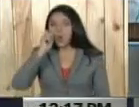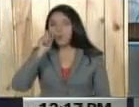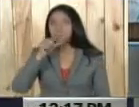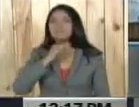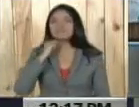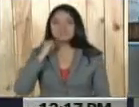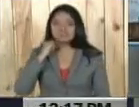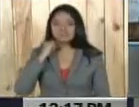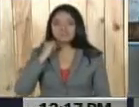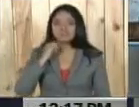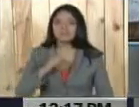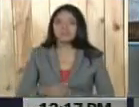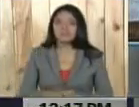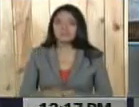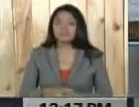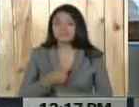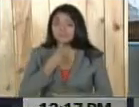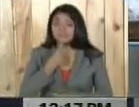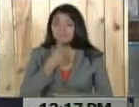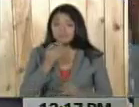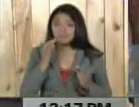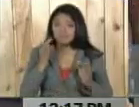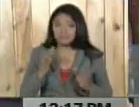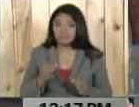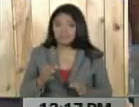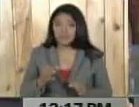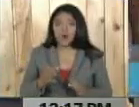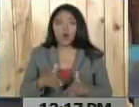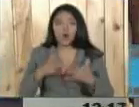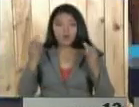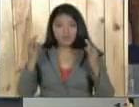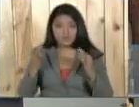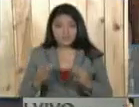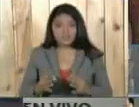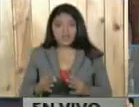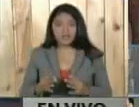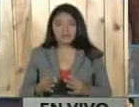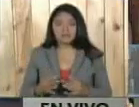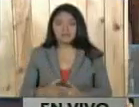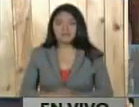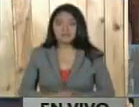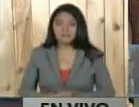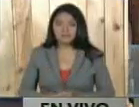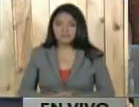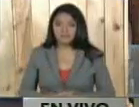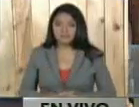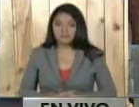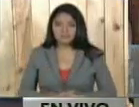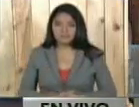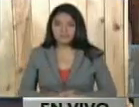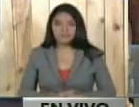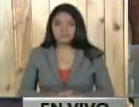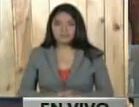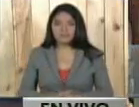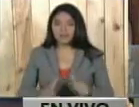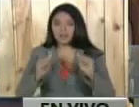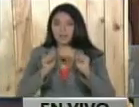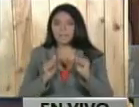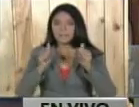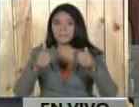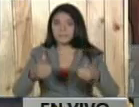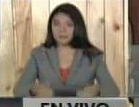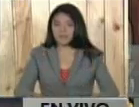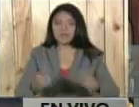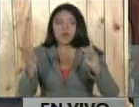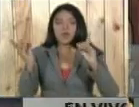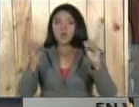Francisco, que fijó de manera oficial y contundente el inicio de esos